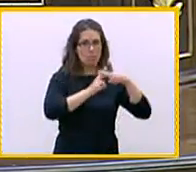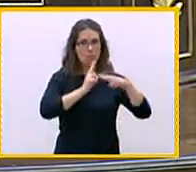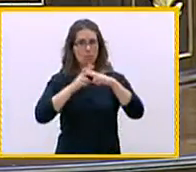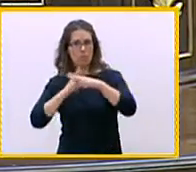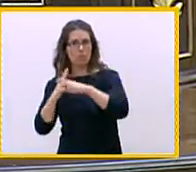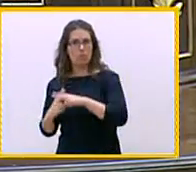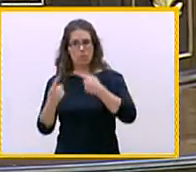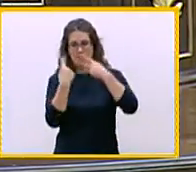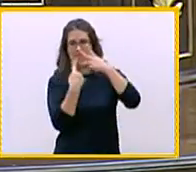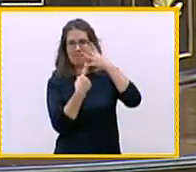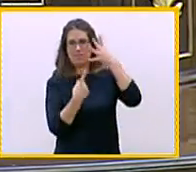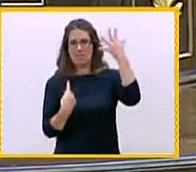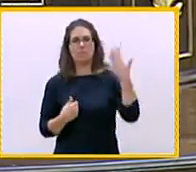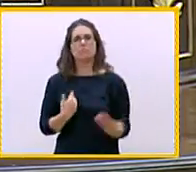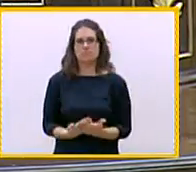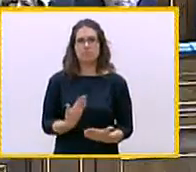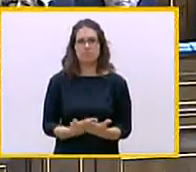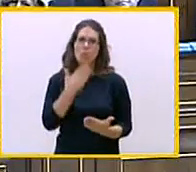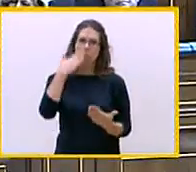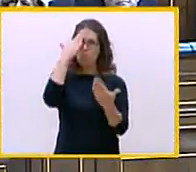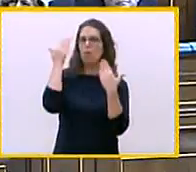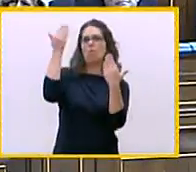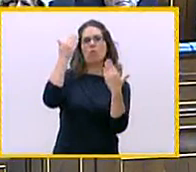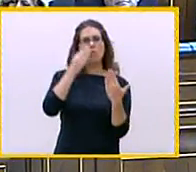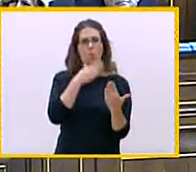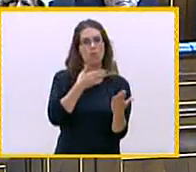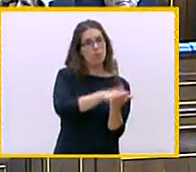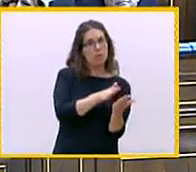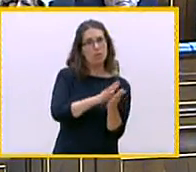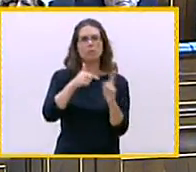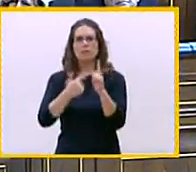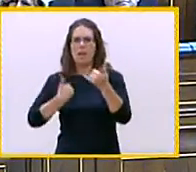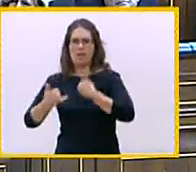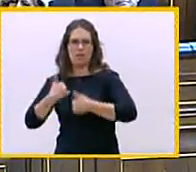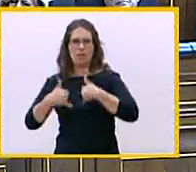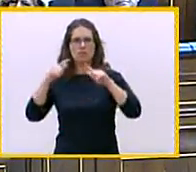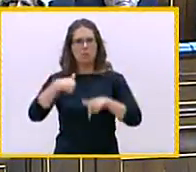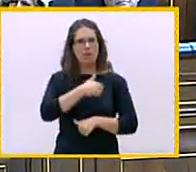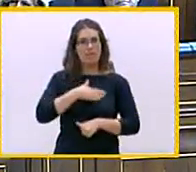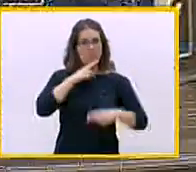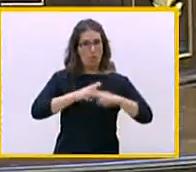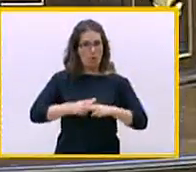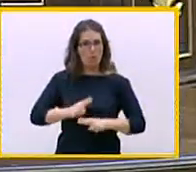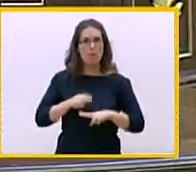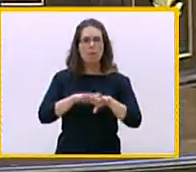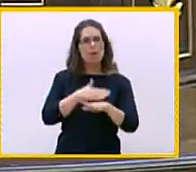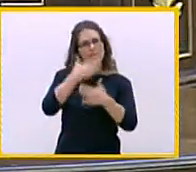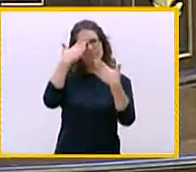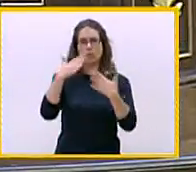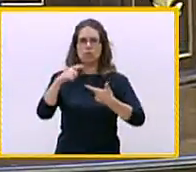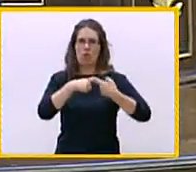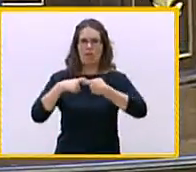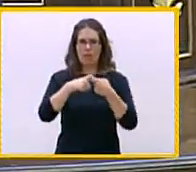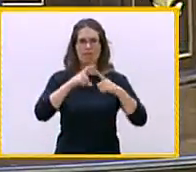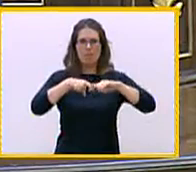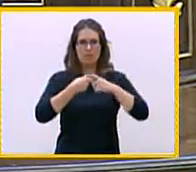sea muestra del homenaje a su memoria, de la solidaridad con sus familias y del recuerdo a todos los que,